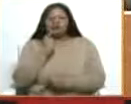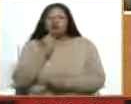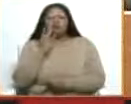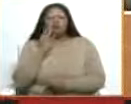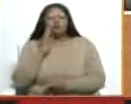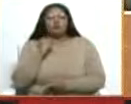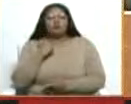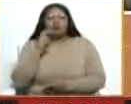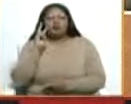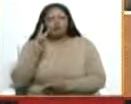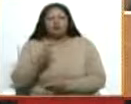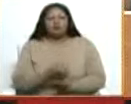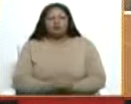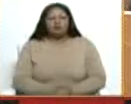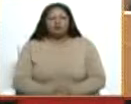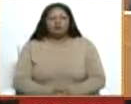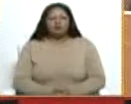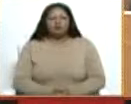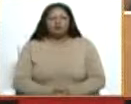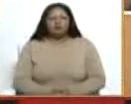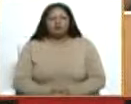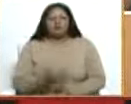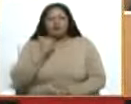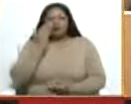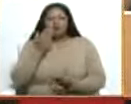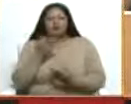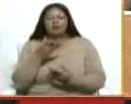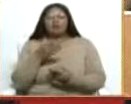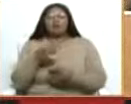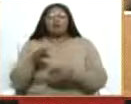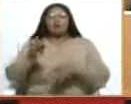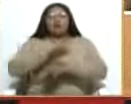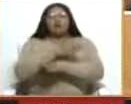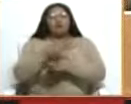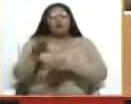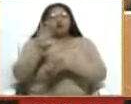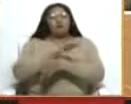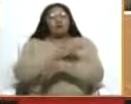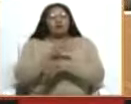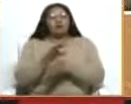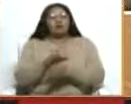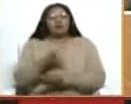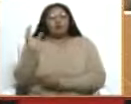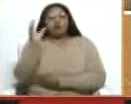veo un caso típico es la música colombiana. El vallenato. Todo el mundo conoce el